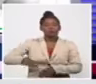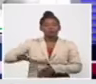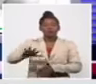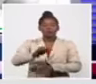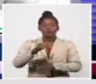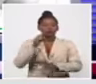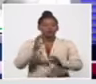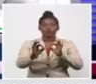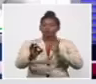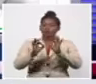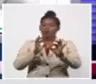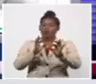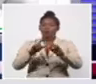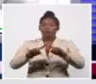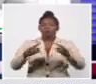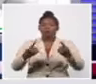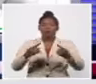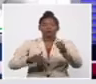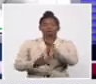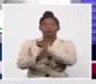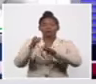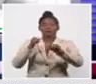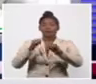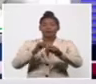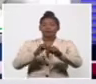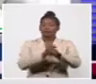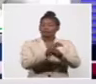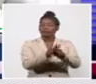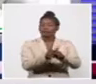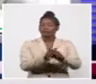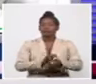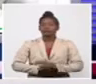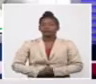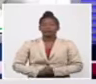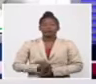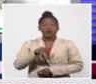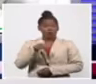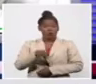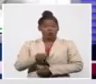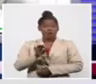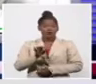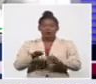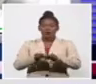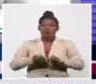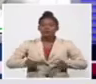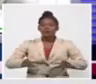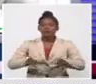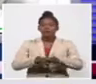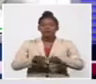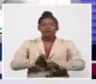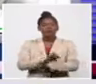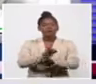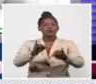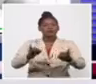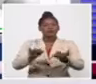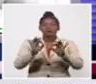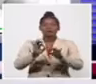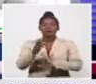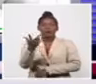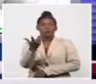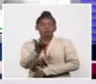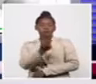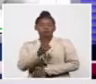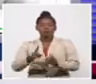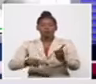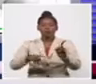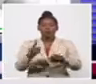estos tiempos. Hoy tendrá lugar además una mesa redonda sobre vacunas y medicamentos contra la COVID-19.